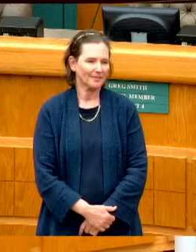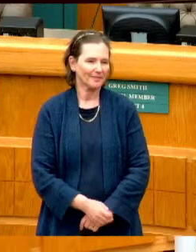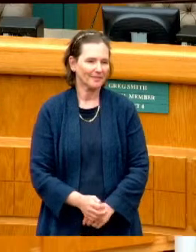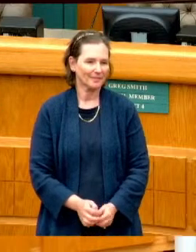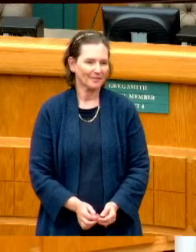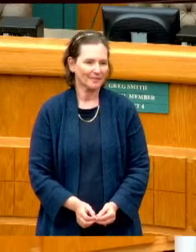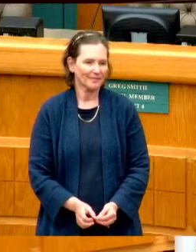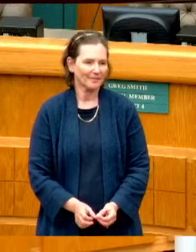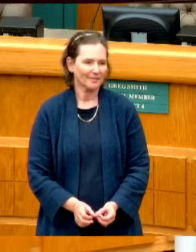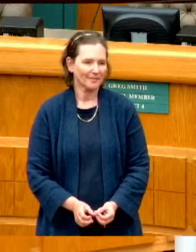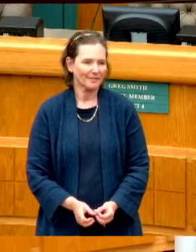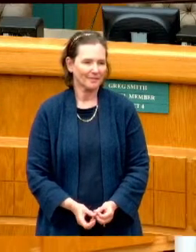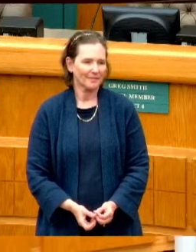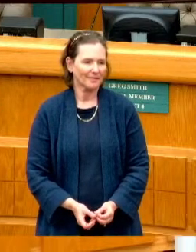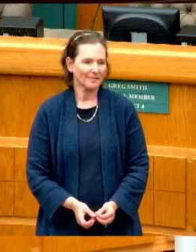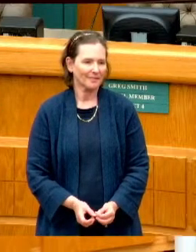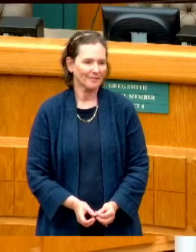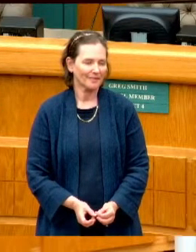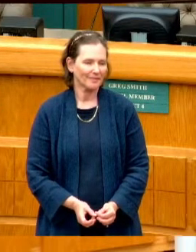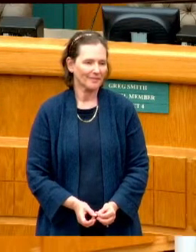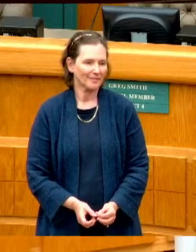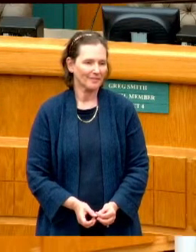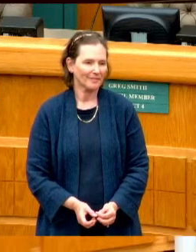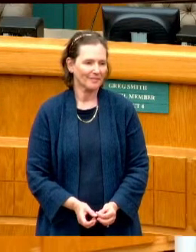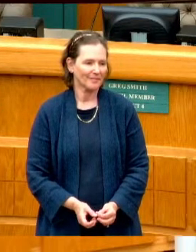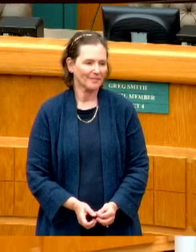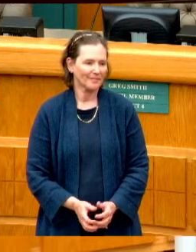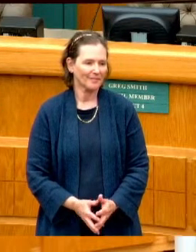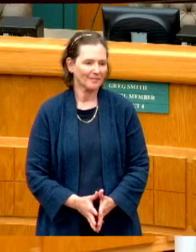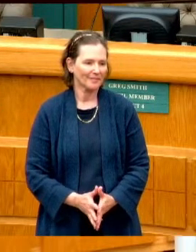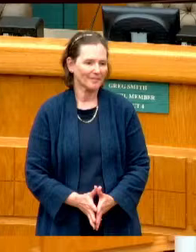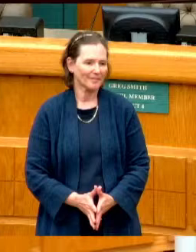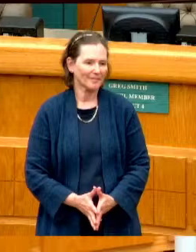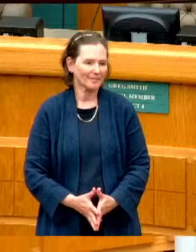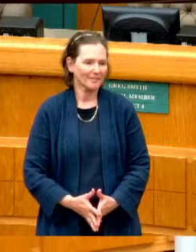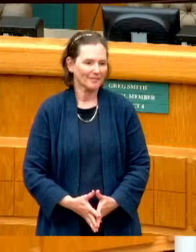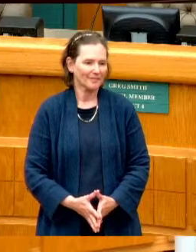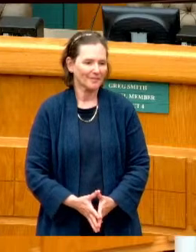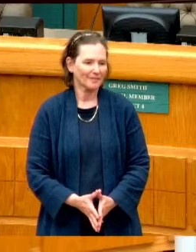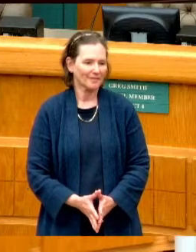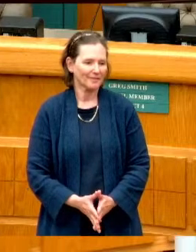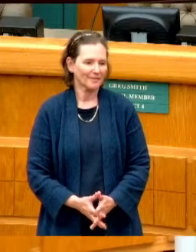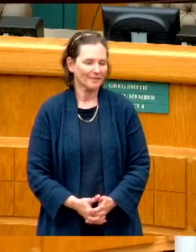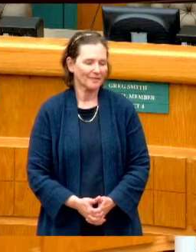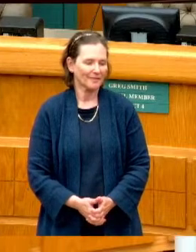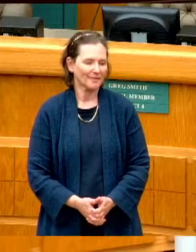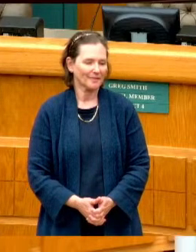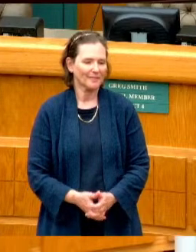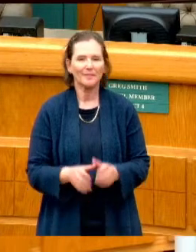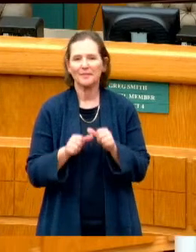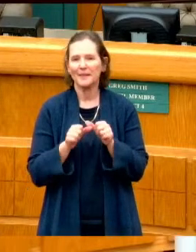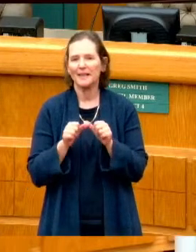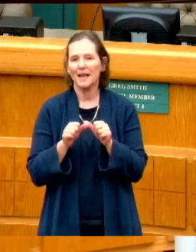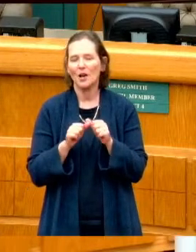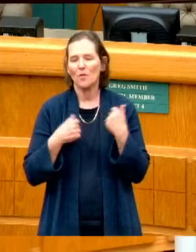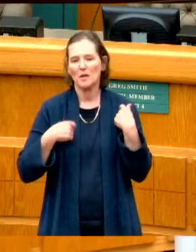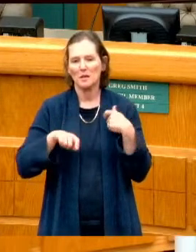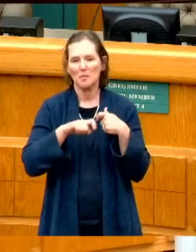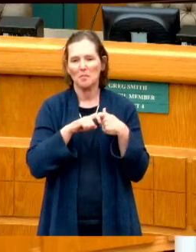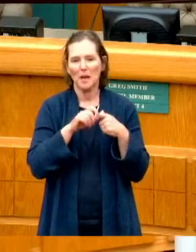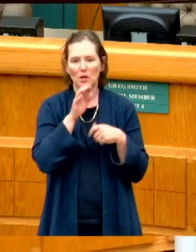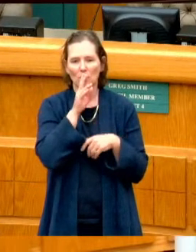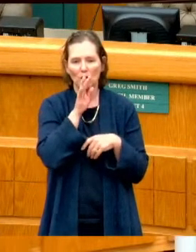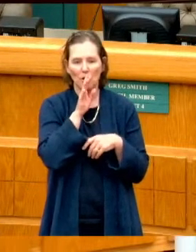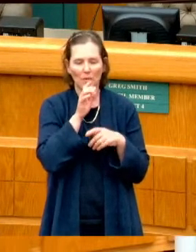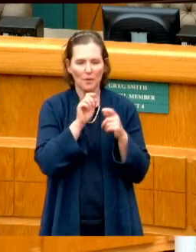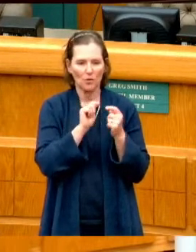de la marca, puede ser para mayores de 16 años o 18 años, independientemente de su ocupación o estado de salud. El Distrito de Salud está comprometido a